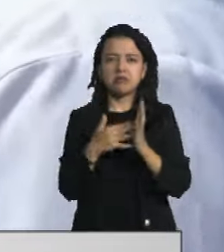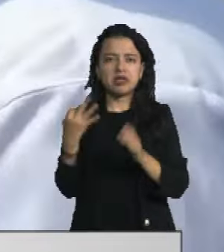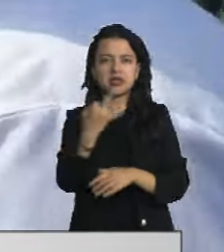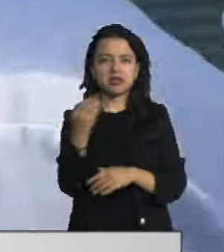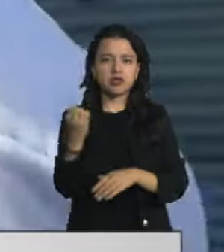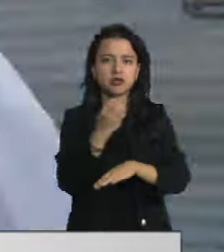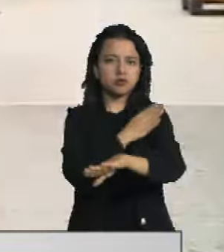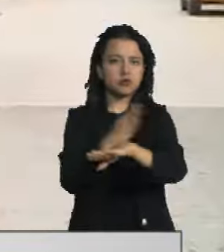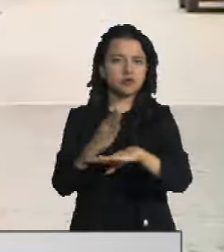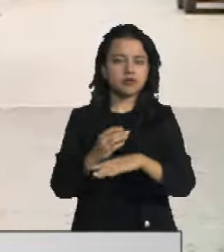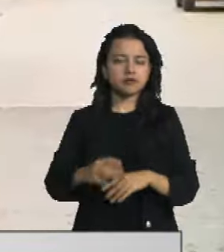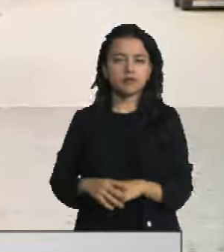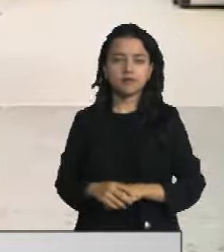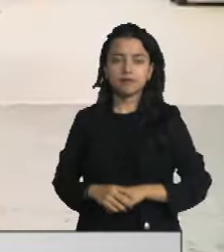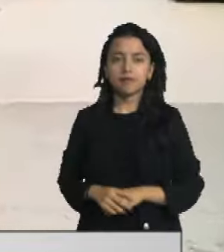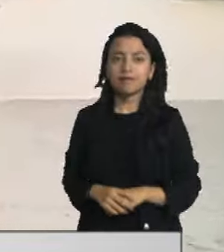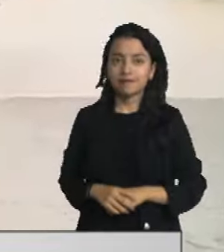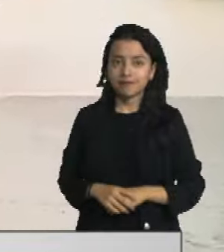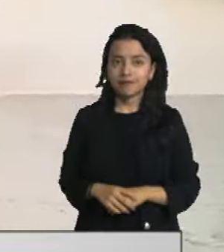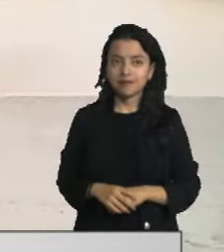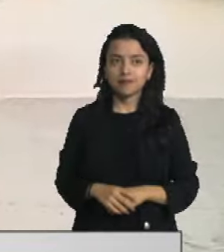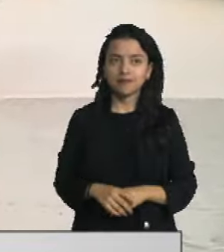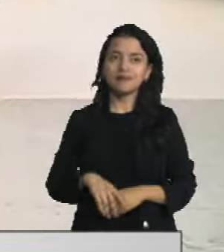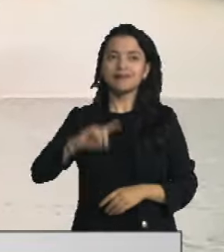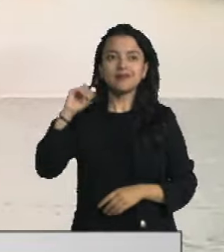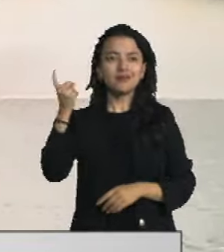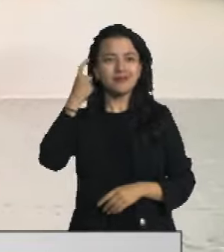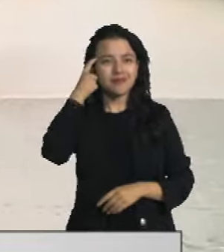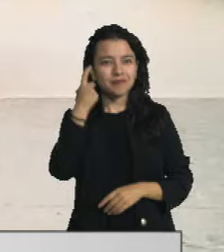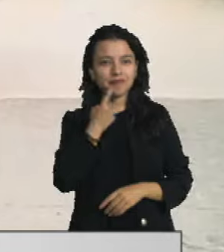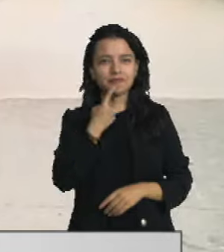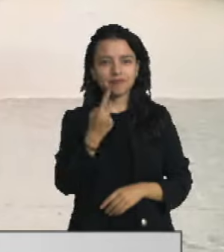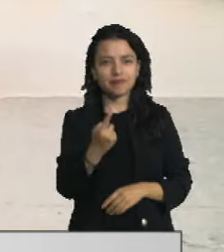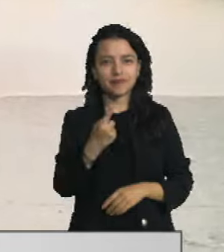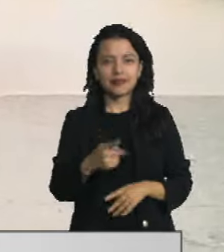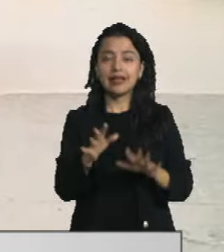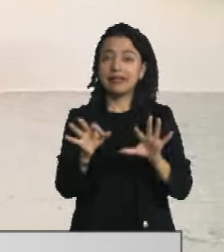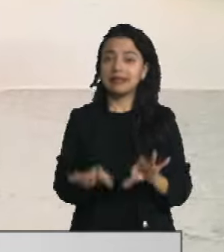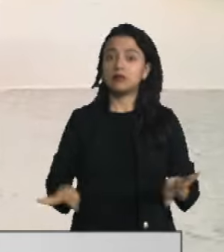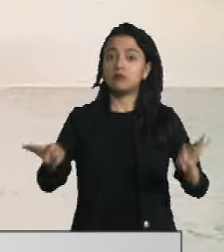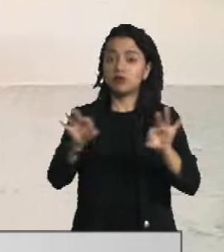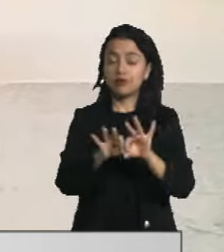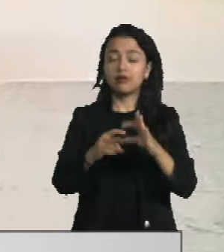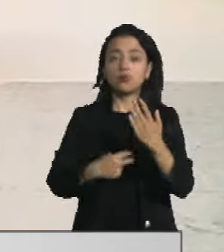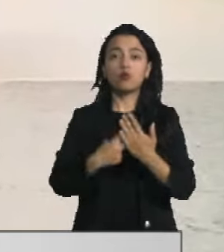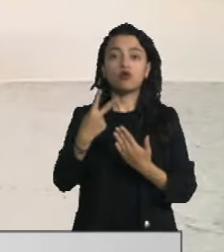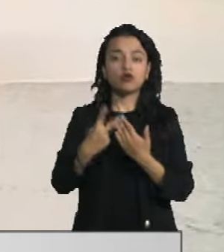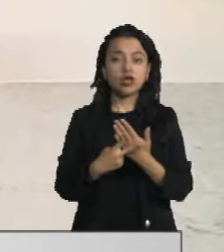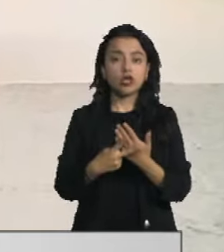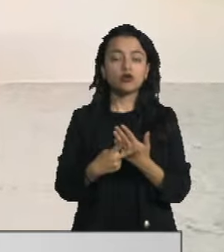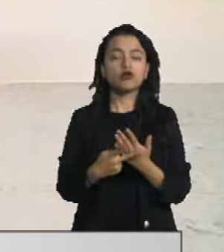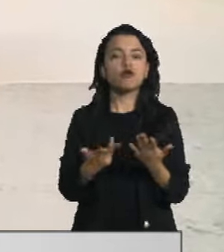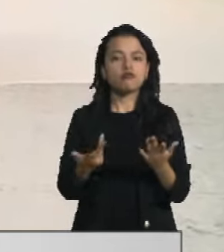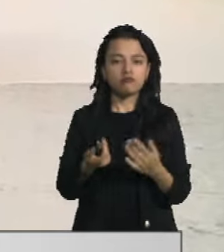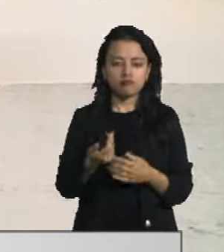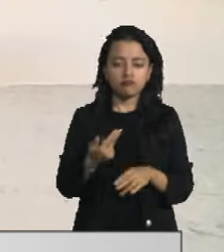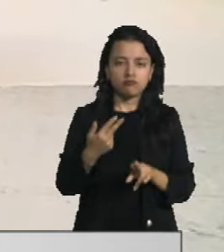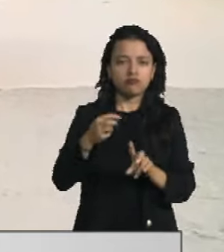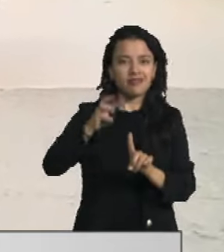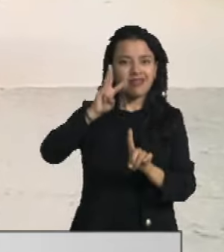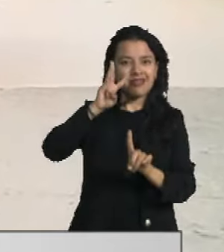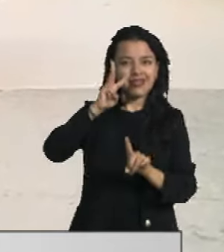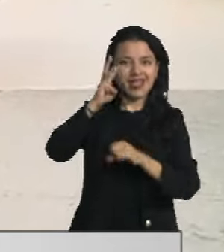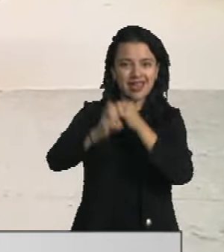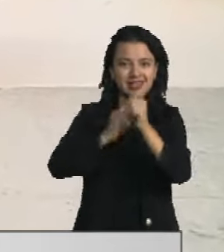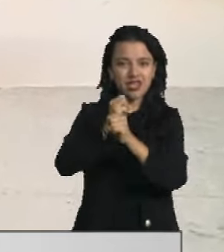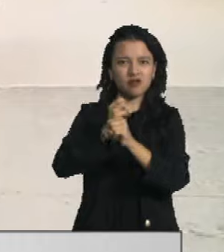pesos. Ha señalado la gobernación que este importante proyecto se ejecutará durante los próximos 3 años,